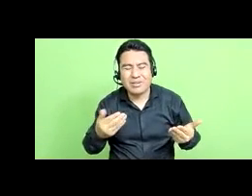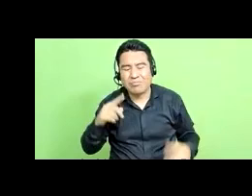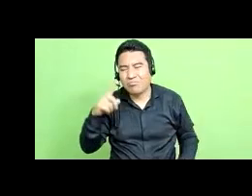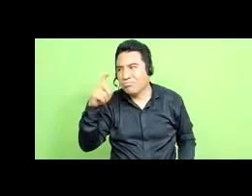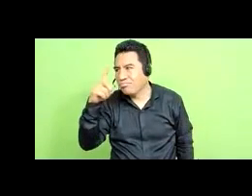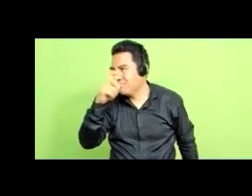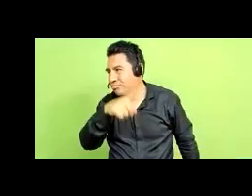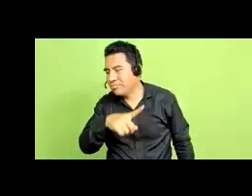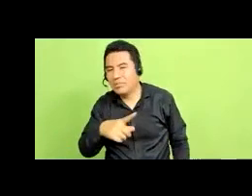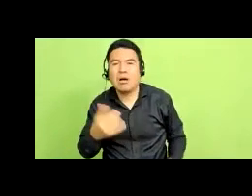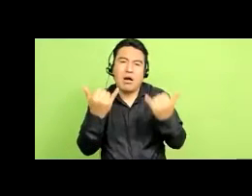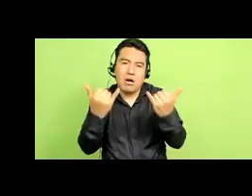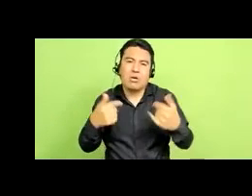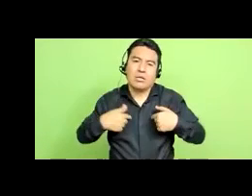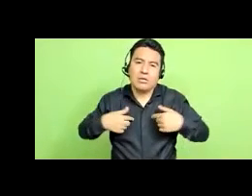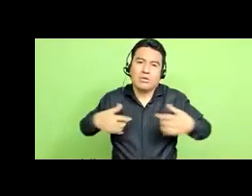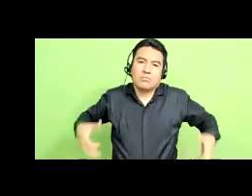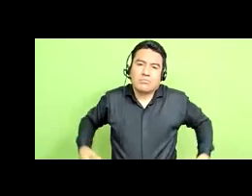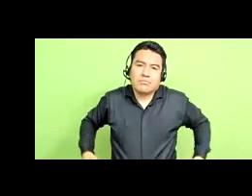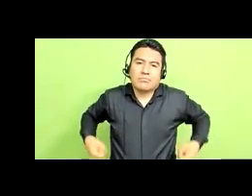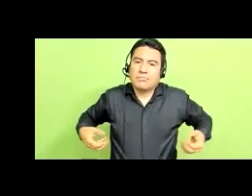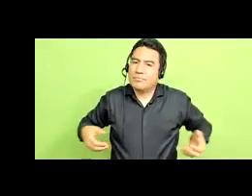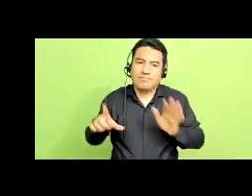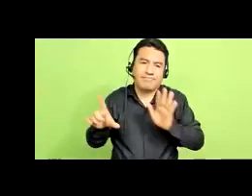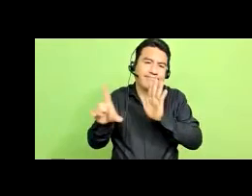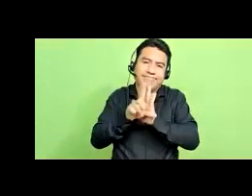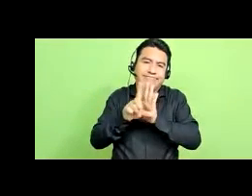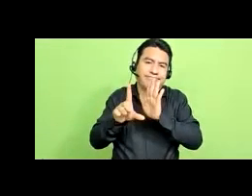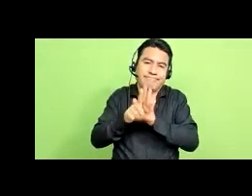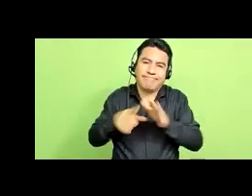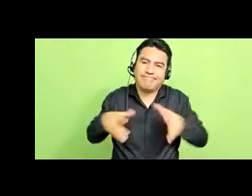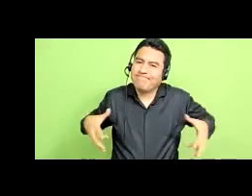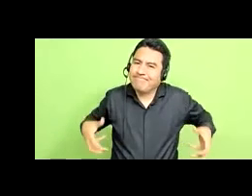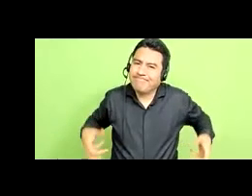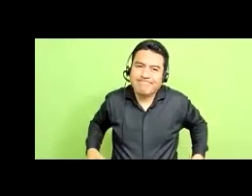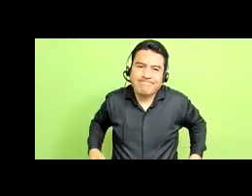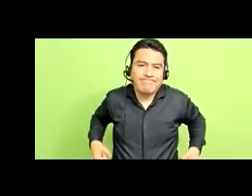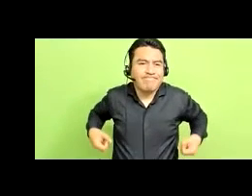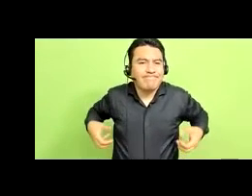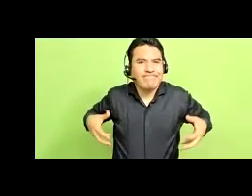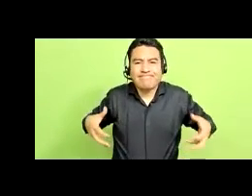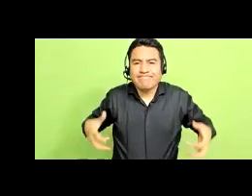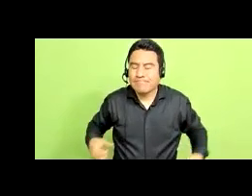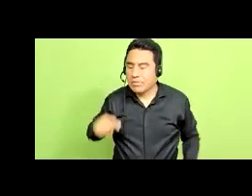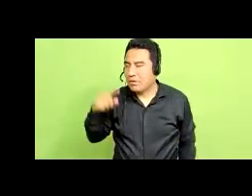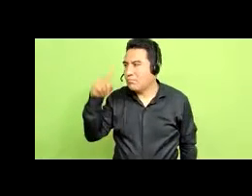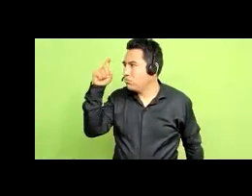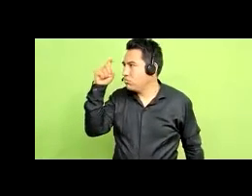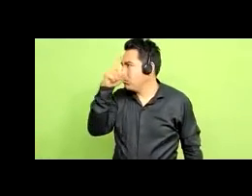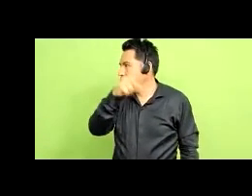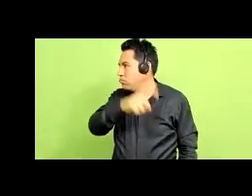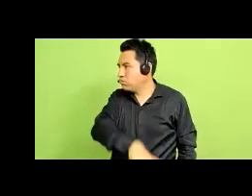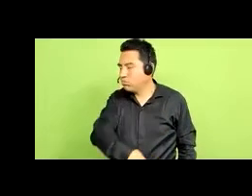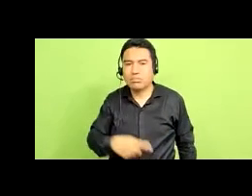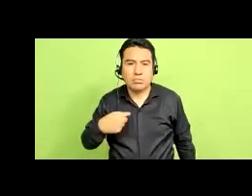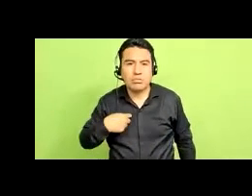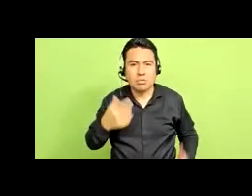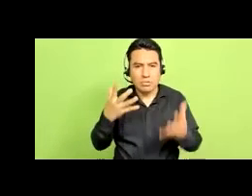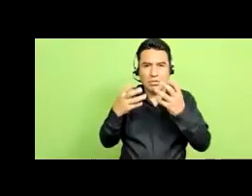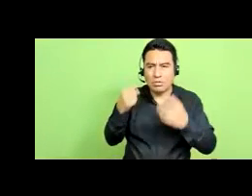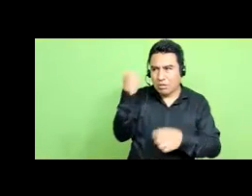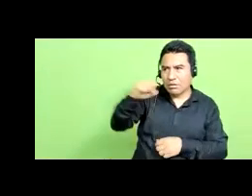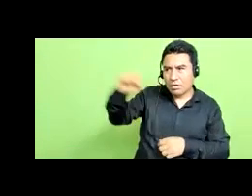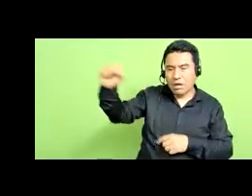plano silla de ruedas total pero el costoso altamente costoso inclusive viajar en taxis